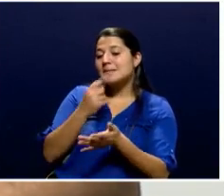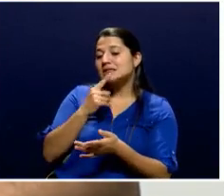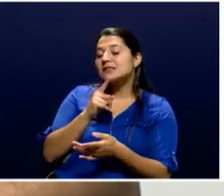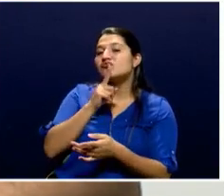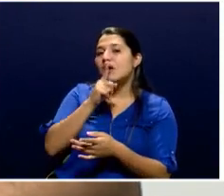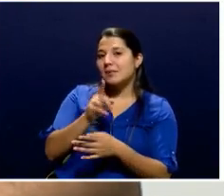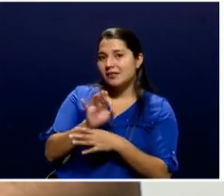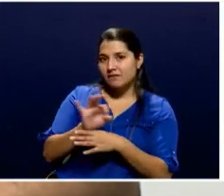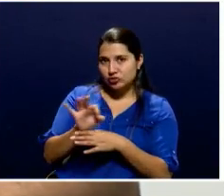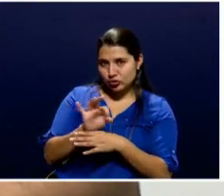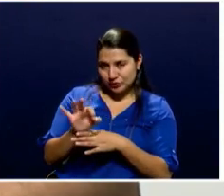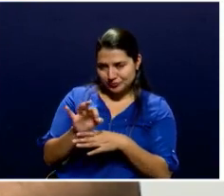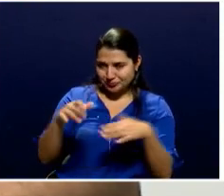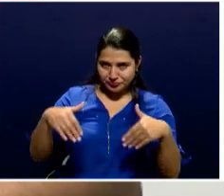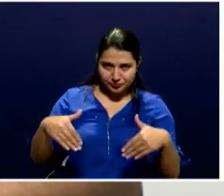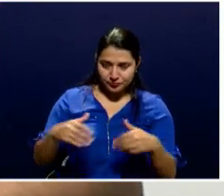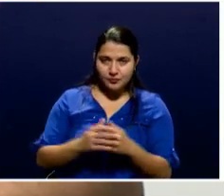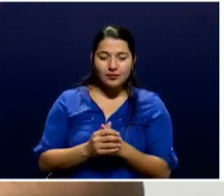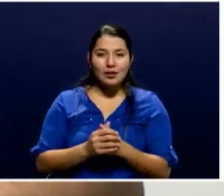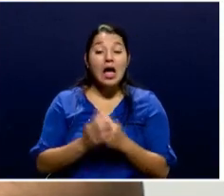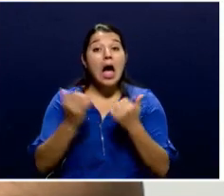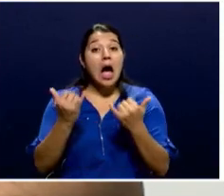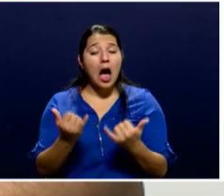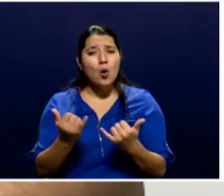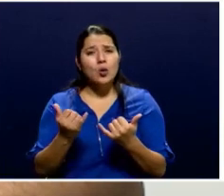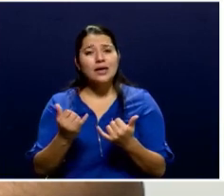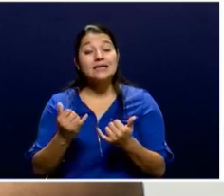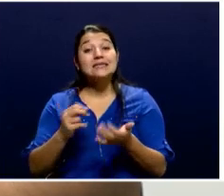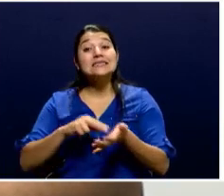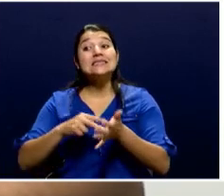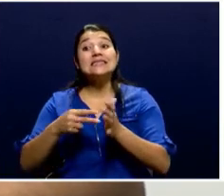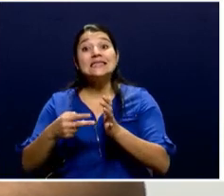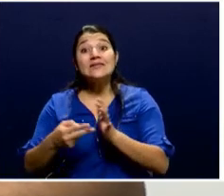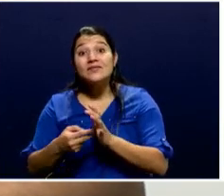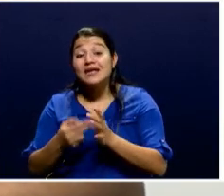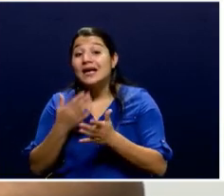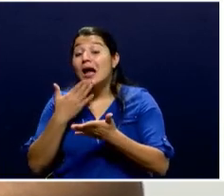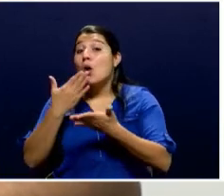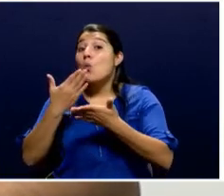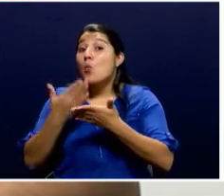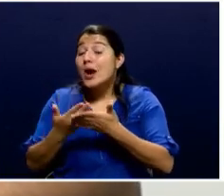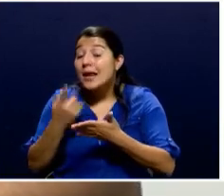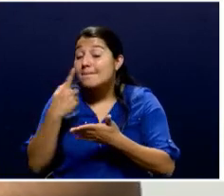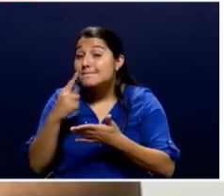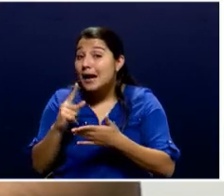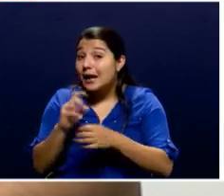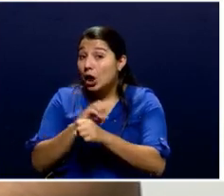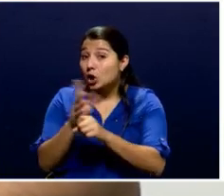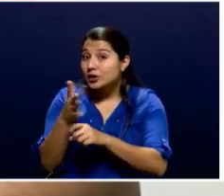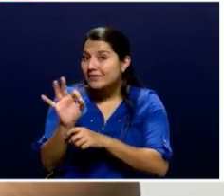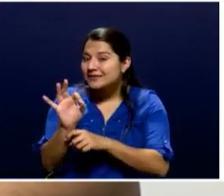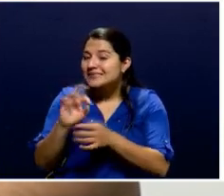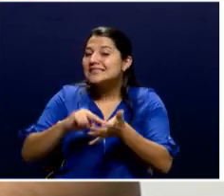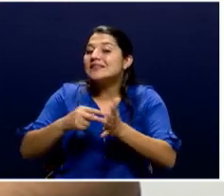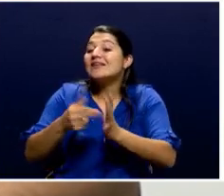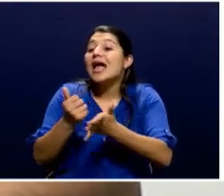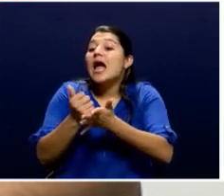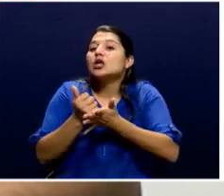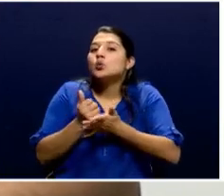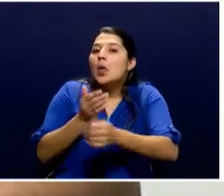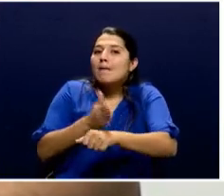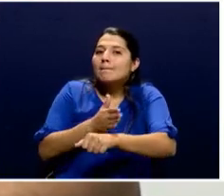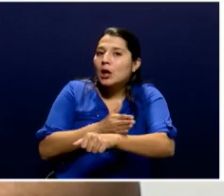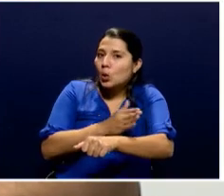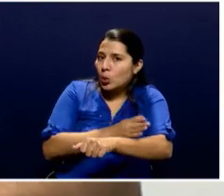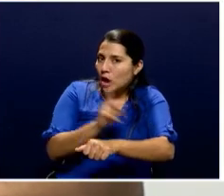efectivas. Otra cosa es que efectividad significa una mejoría, no es absoluto, digamos, lo